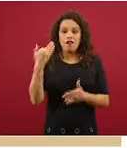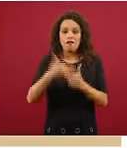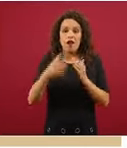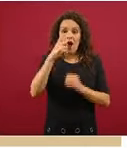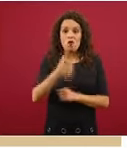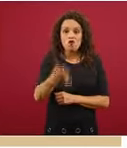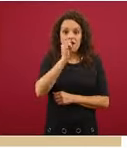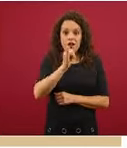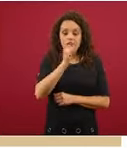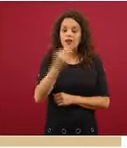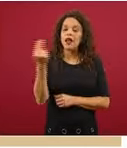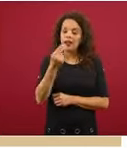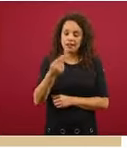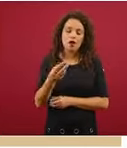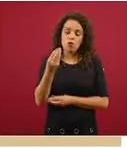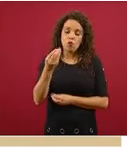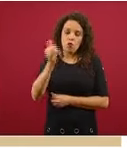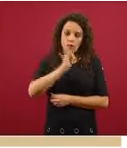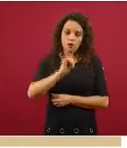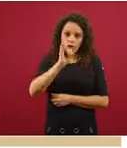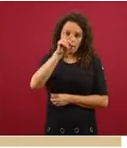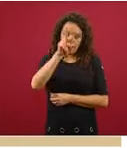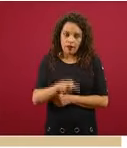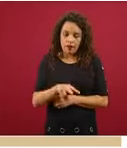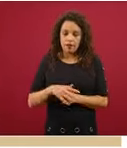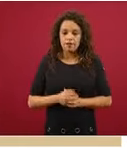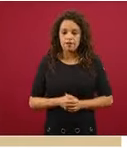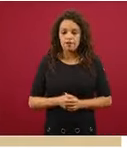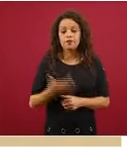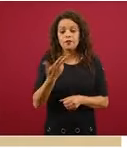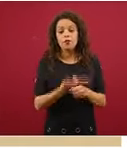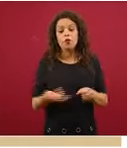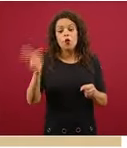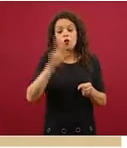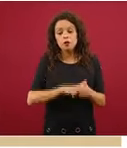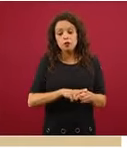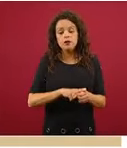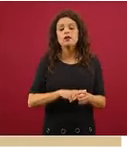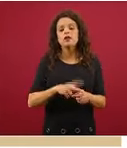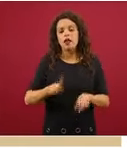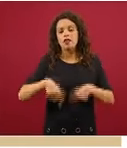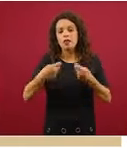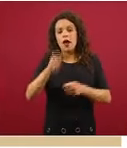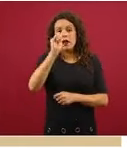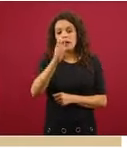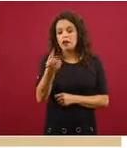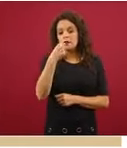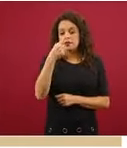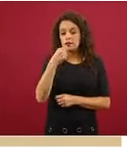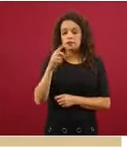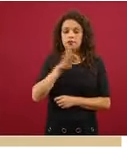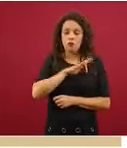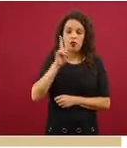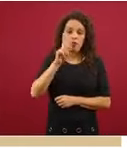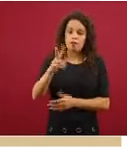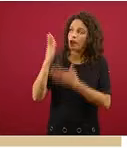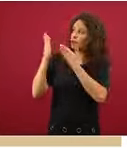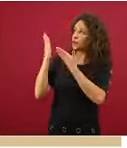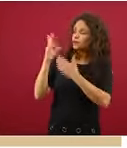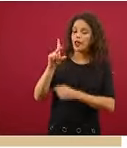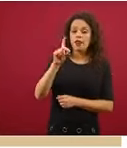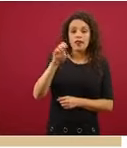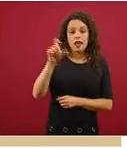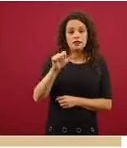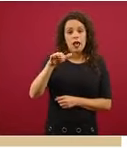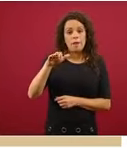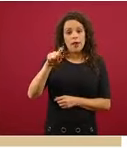cuerpo. En el hospital también se va a utilizar la dexametasona y los medicamentos anticoagulantes que